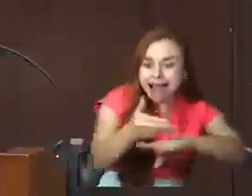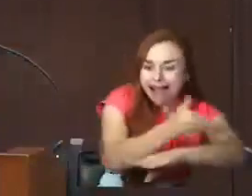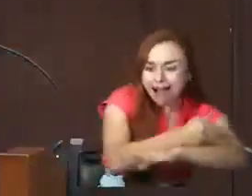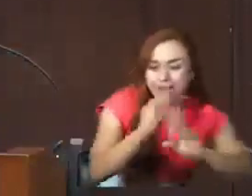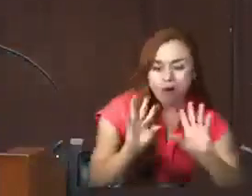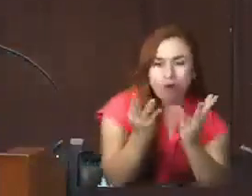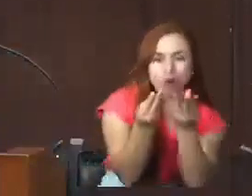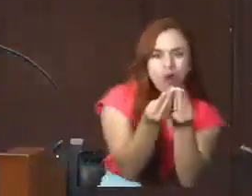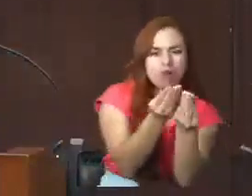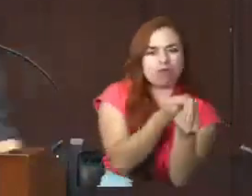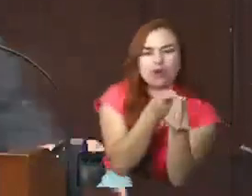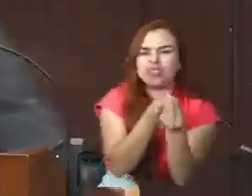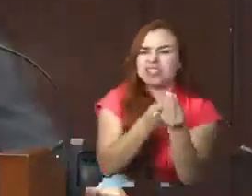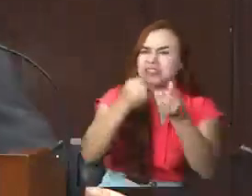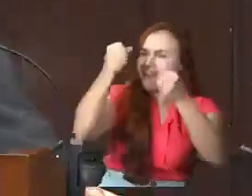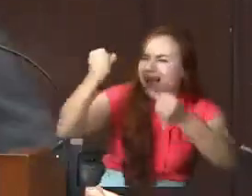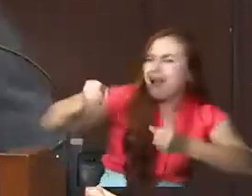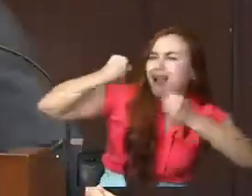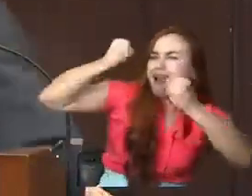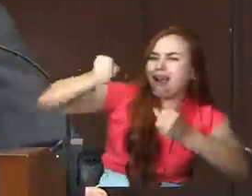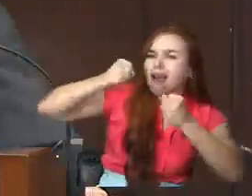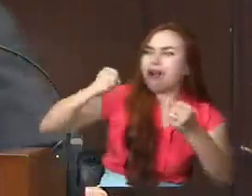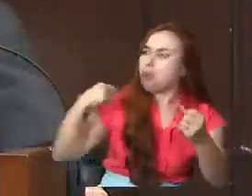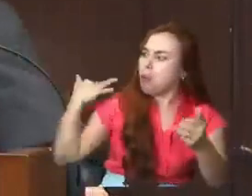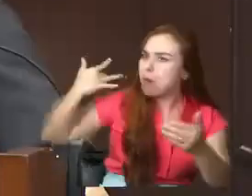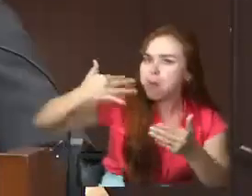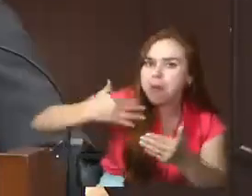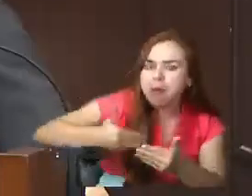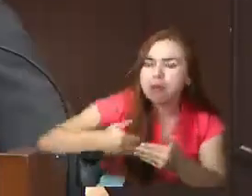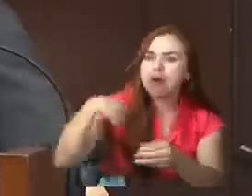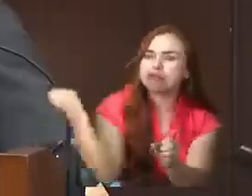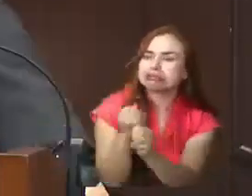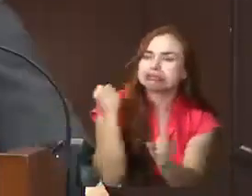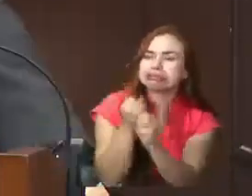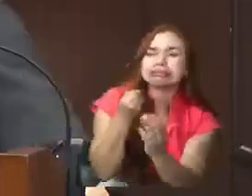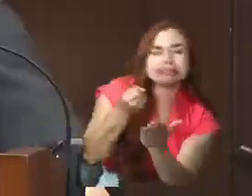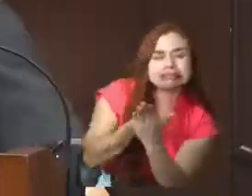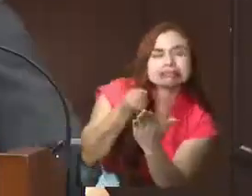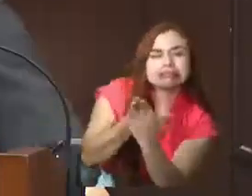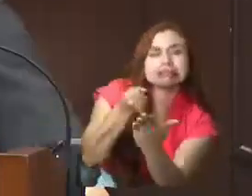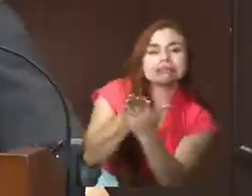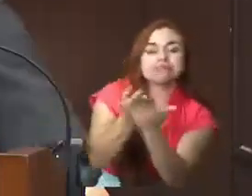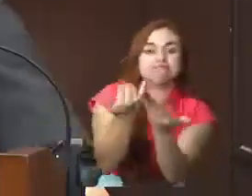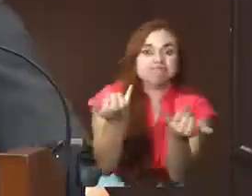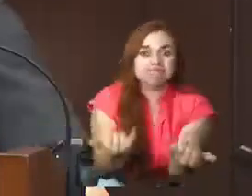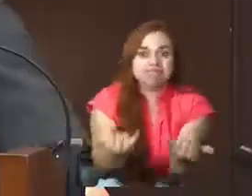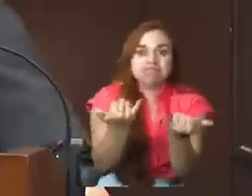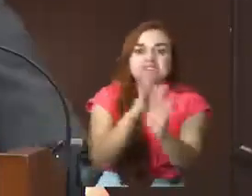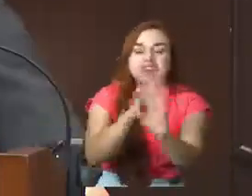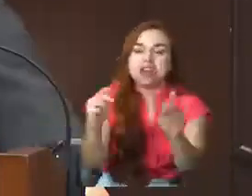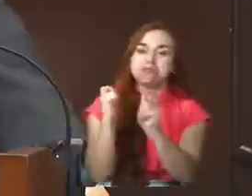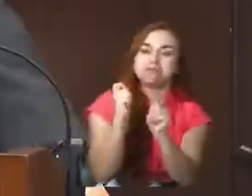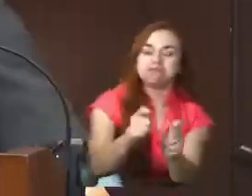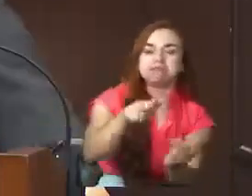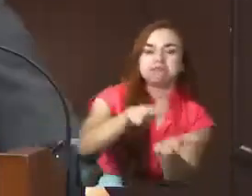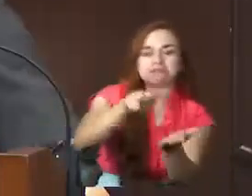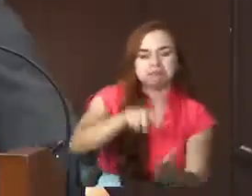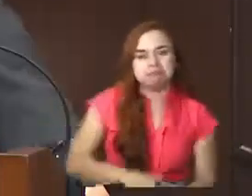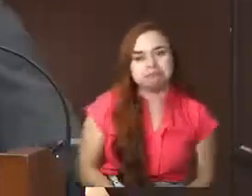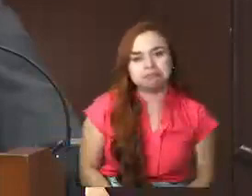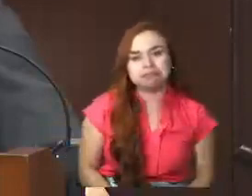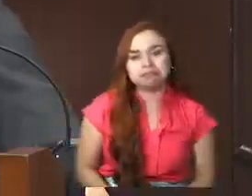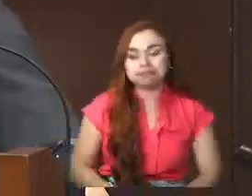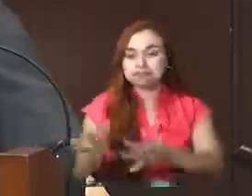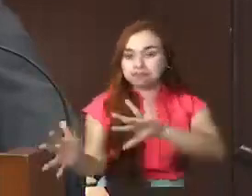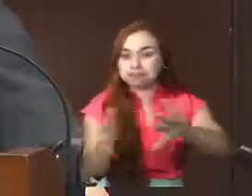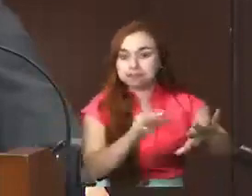manera histórica. La Ley 329, que establece la obligatoriedad de la realización